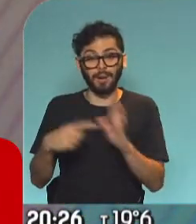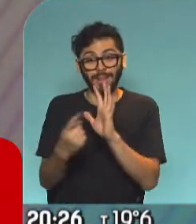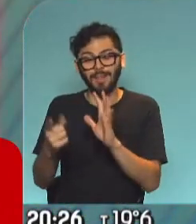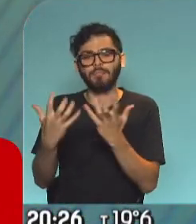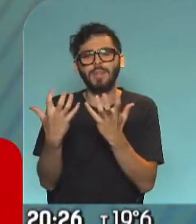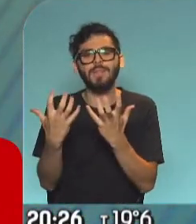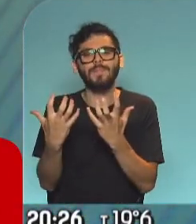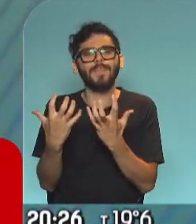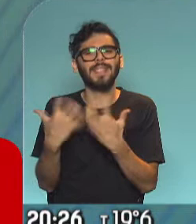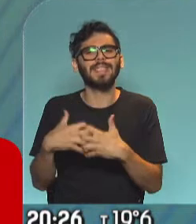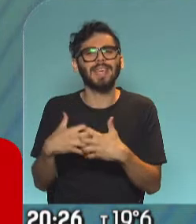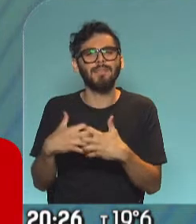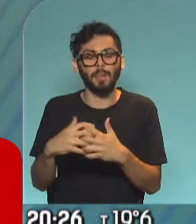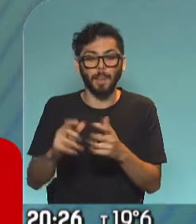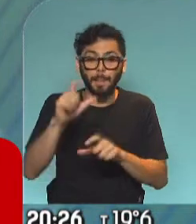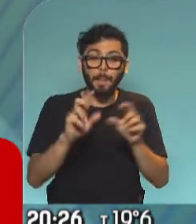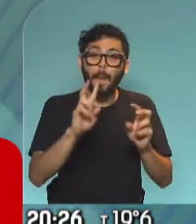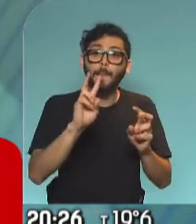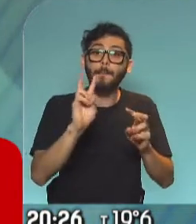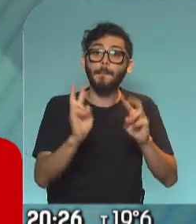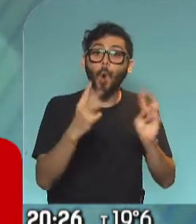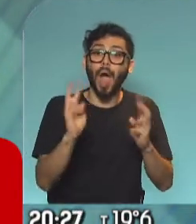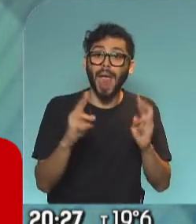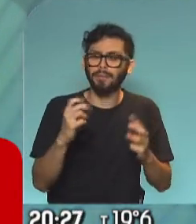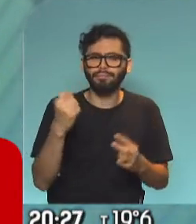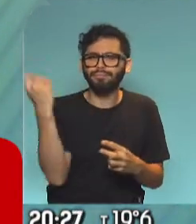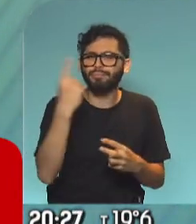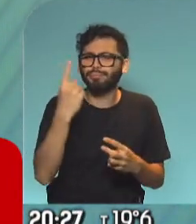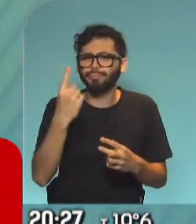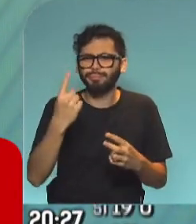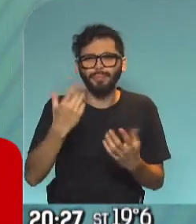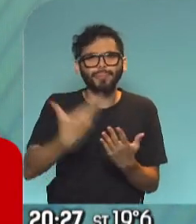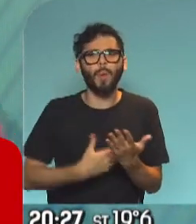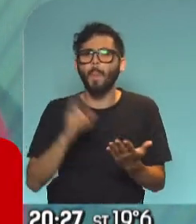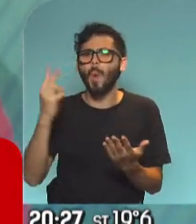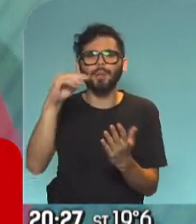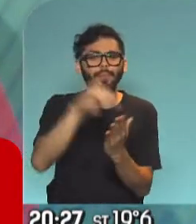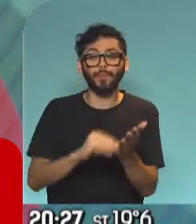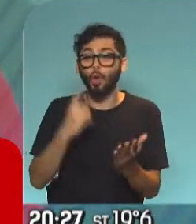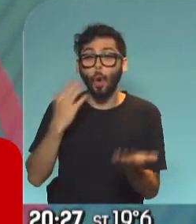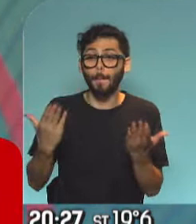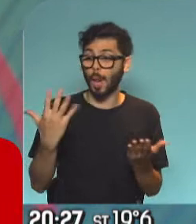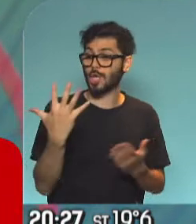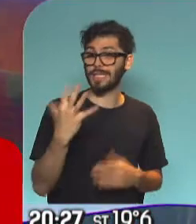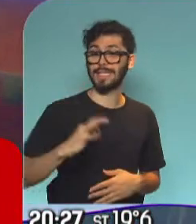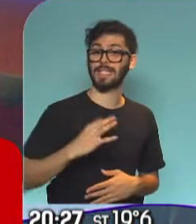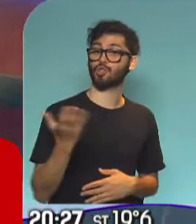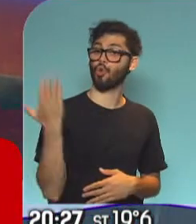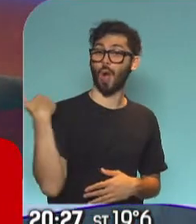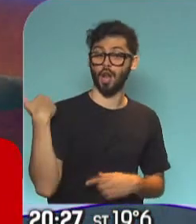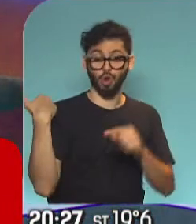una comunicación rápida de los fallecimientos y pudo hacer un comparativo de los últimos 5 años con